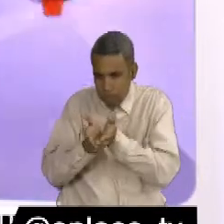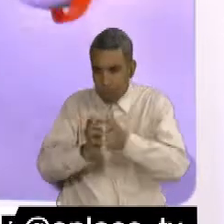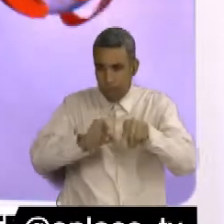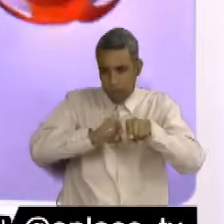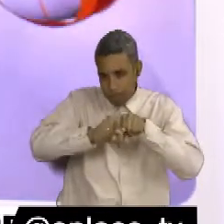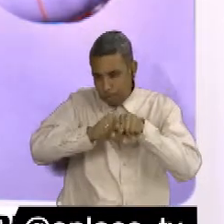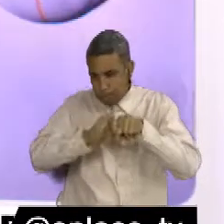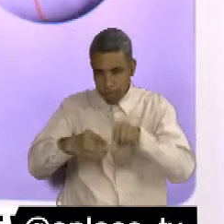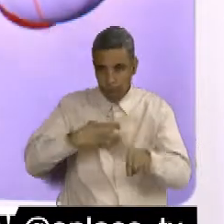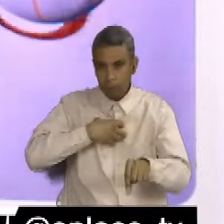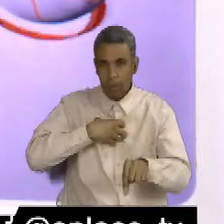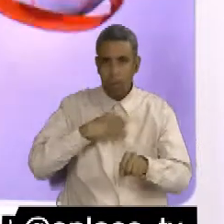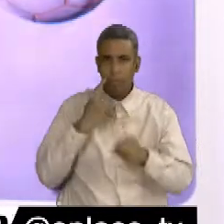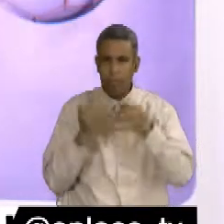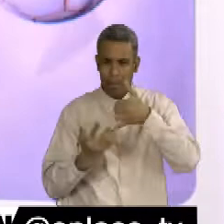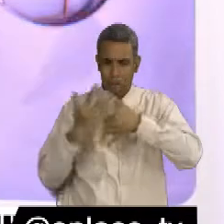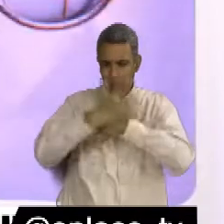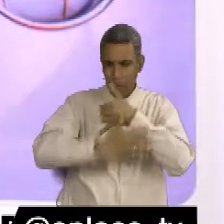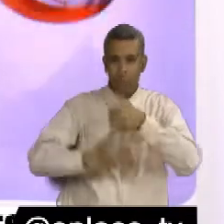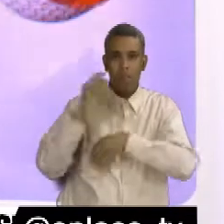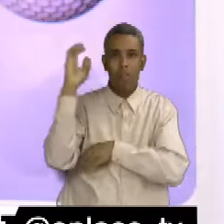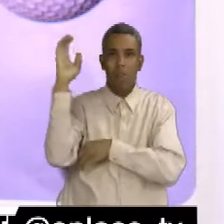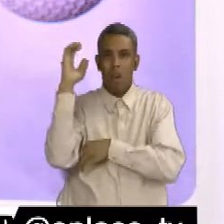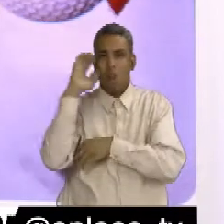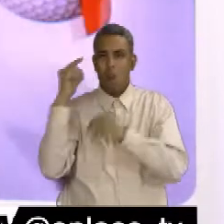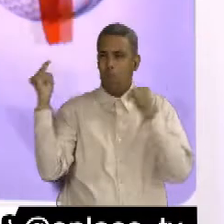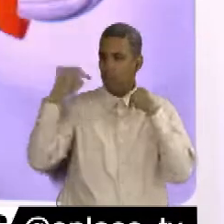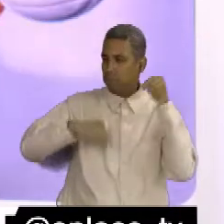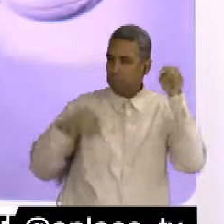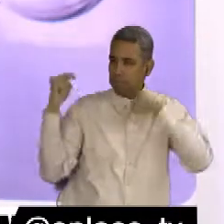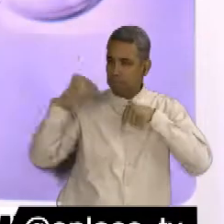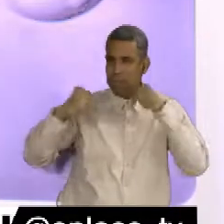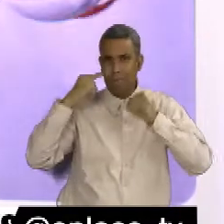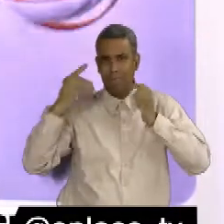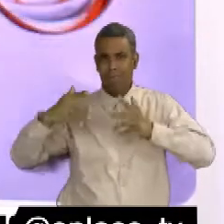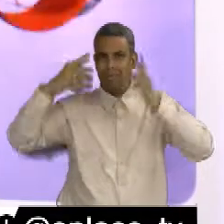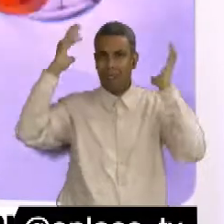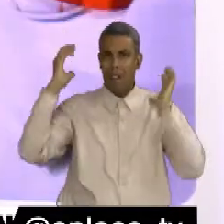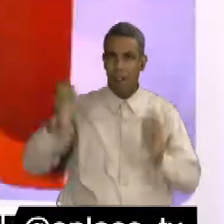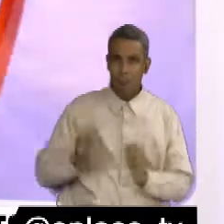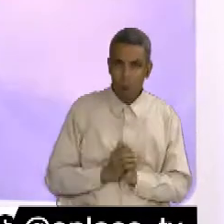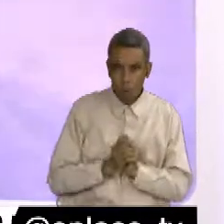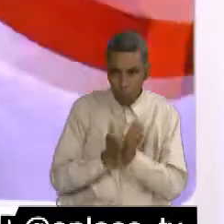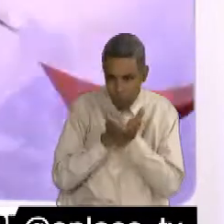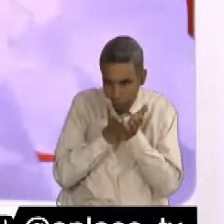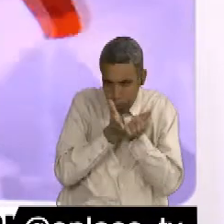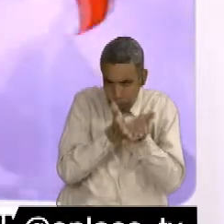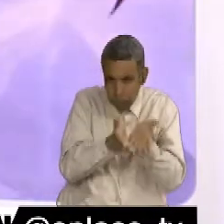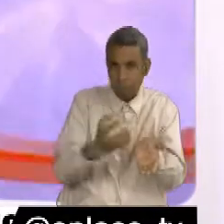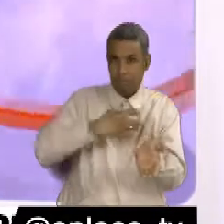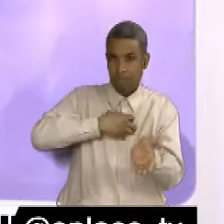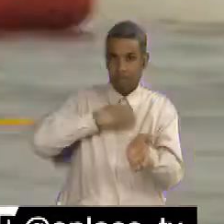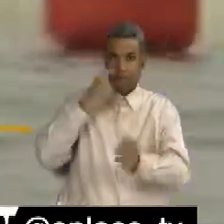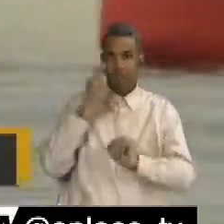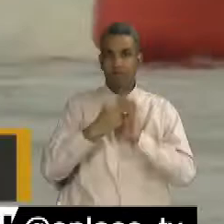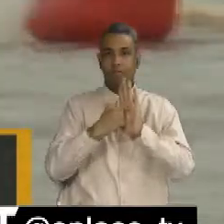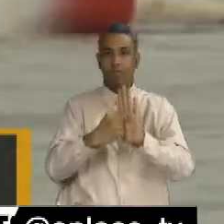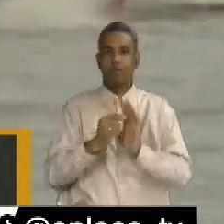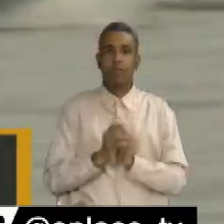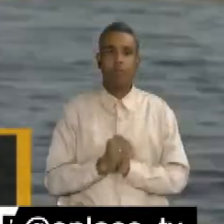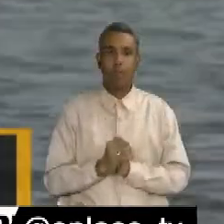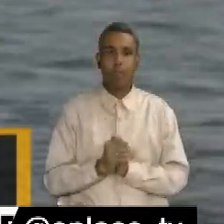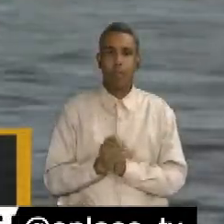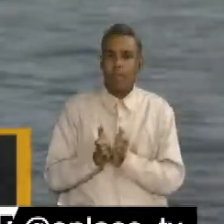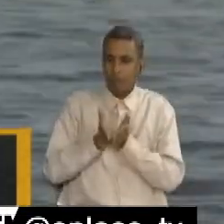esta disciplina deportiva hasta la Ciénaga San Silvestre en Barranca Bermeja, en donde se desarrolló el campeonato durante todo el fin de semana. Los podios